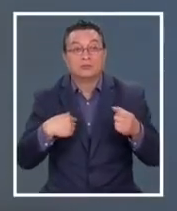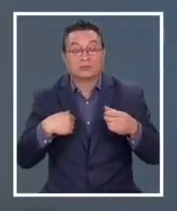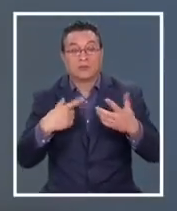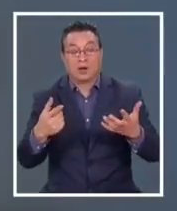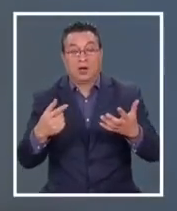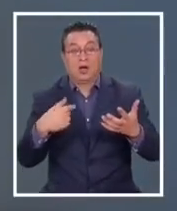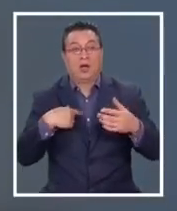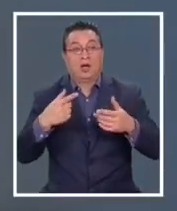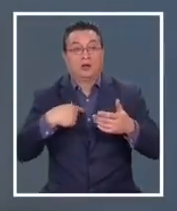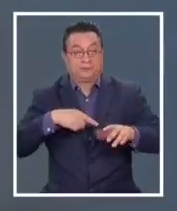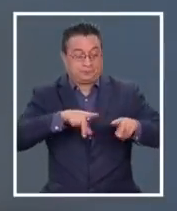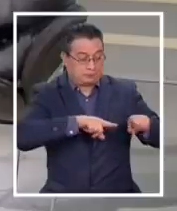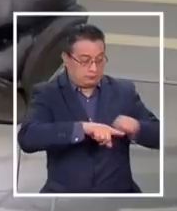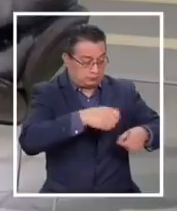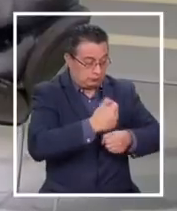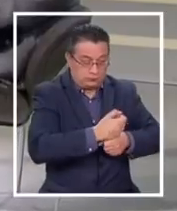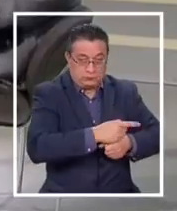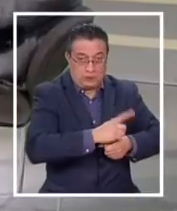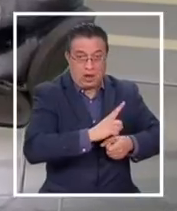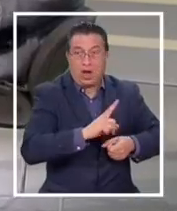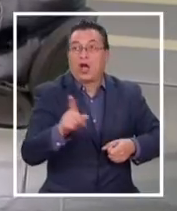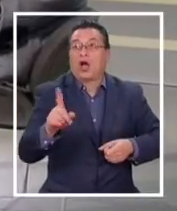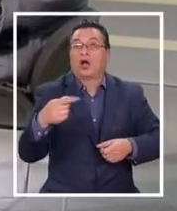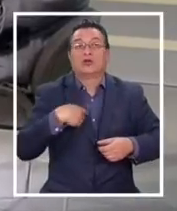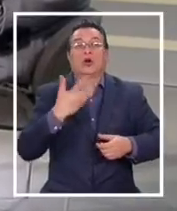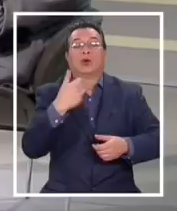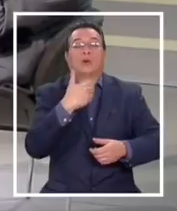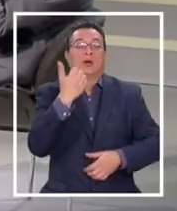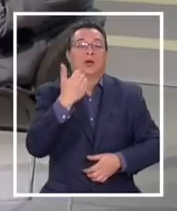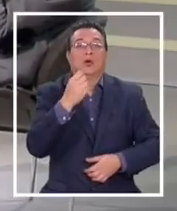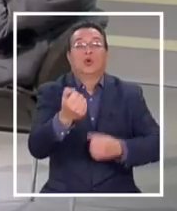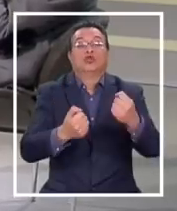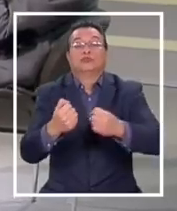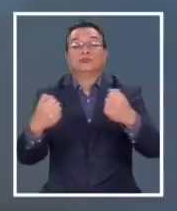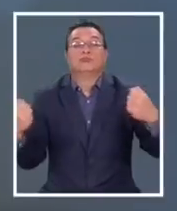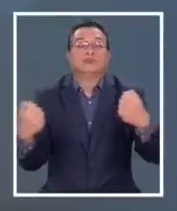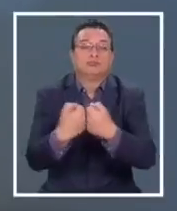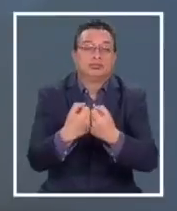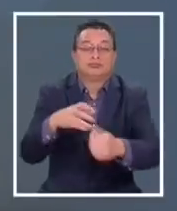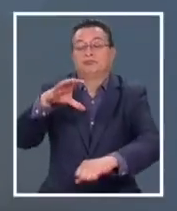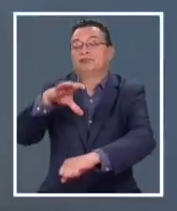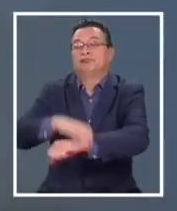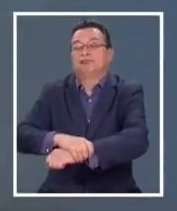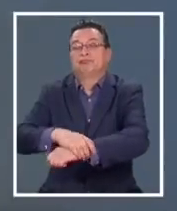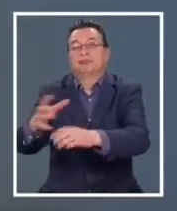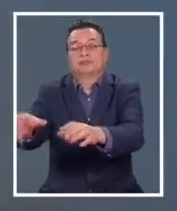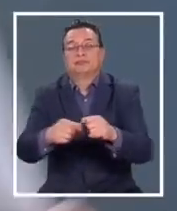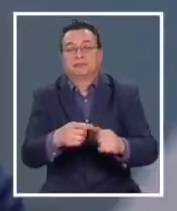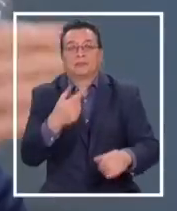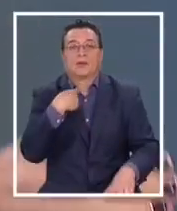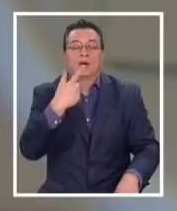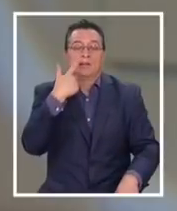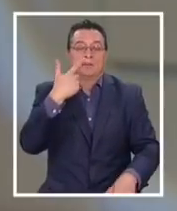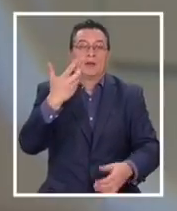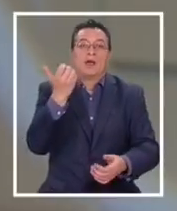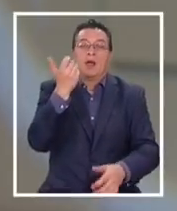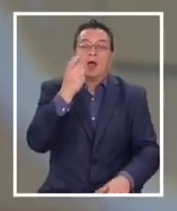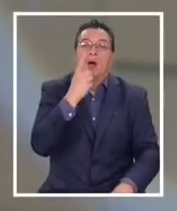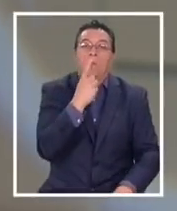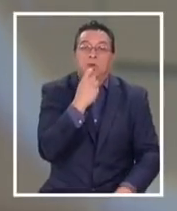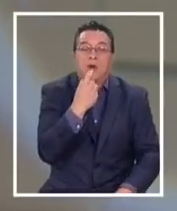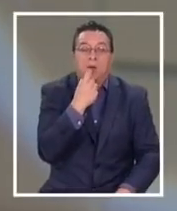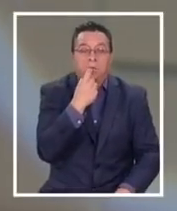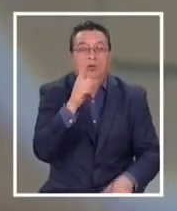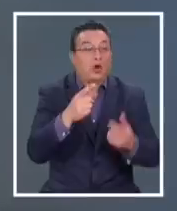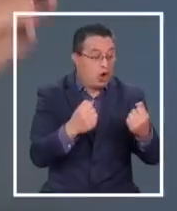a dejar esto que estoy haciendo en este minuto? Estoy en un alcotés con un conductor que detuvimos en la calle y me tengo que ir a